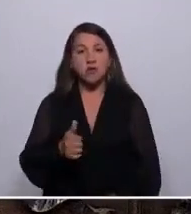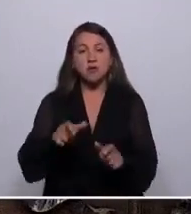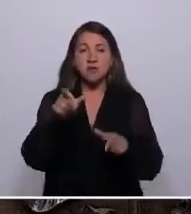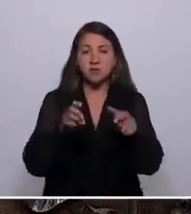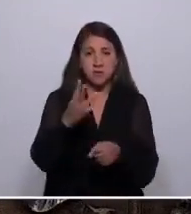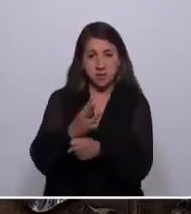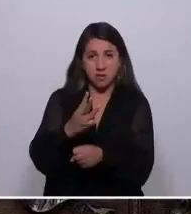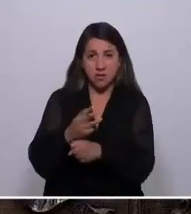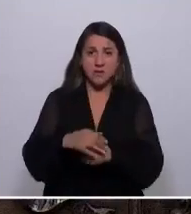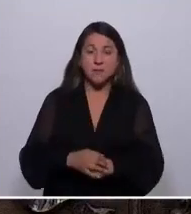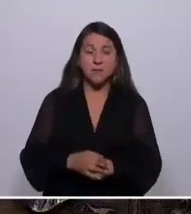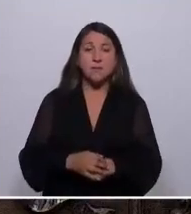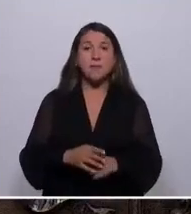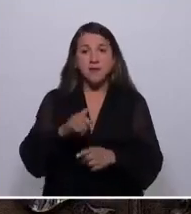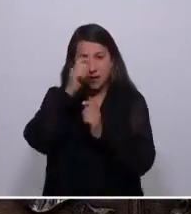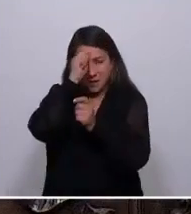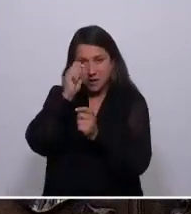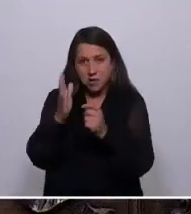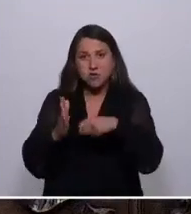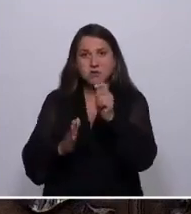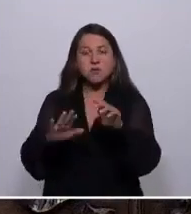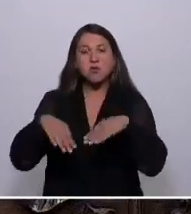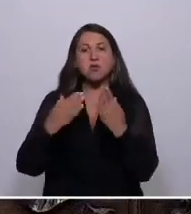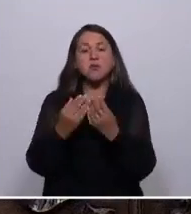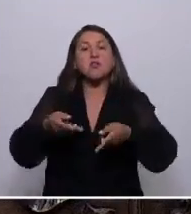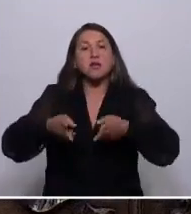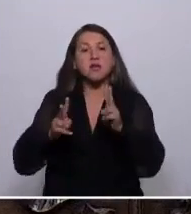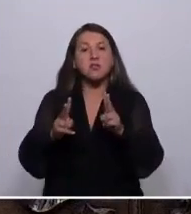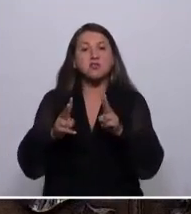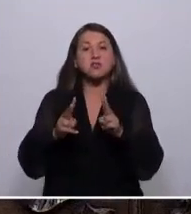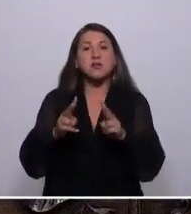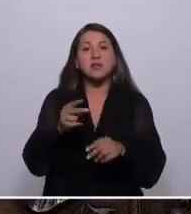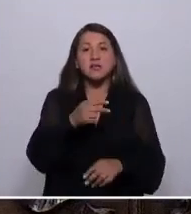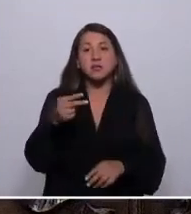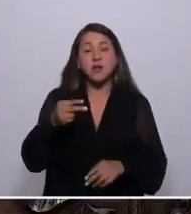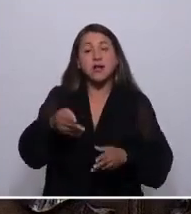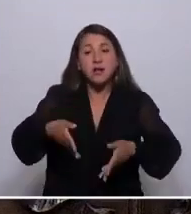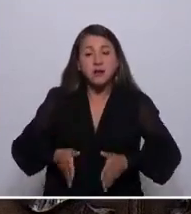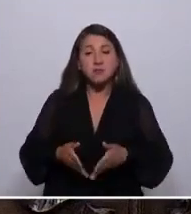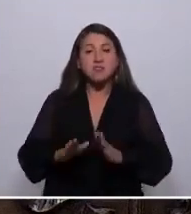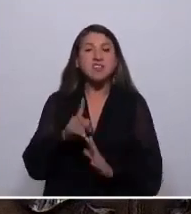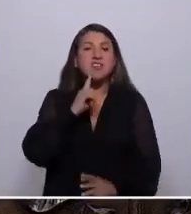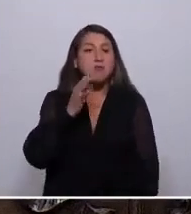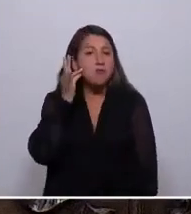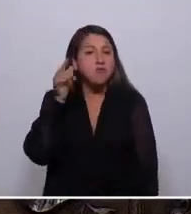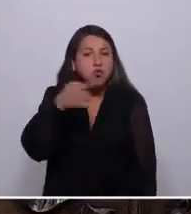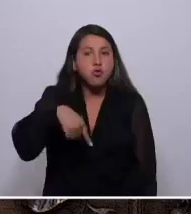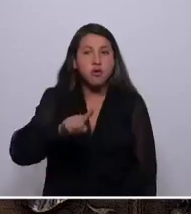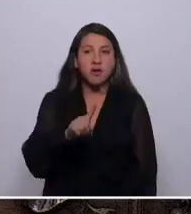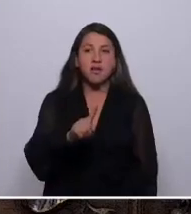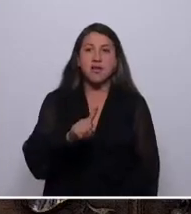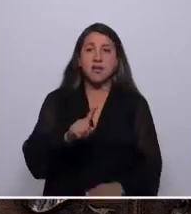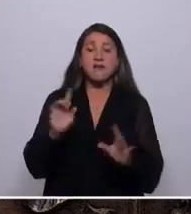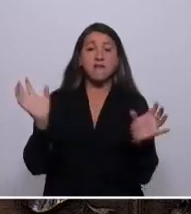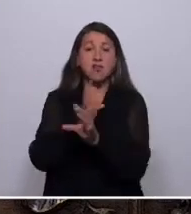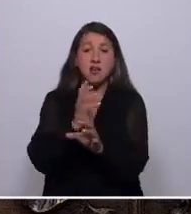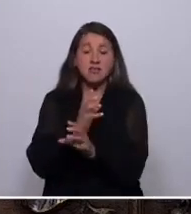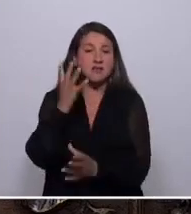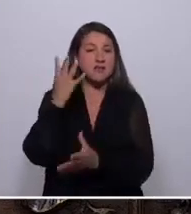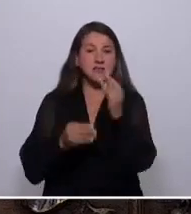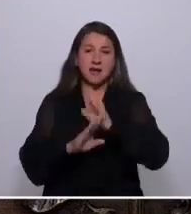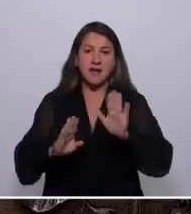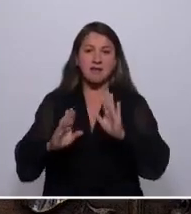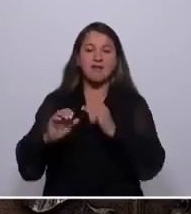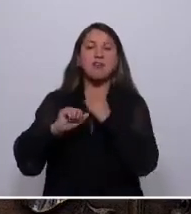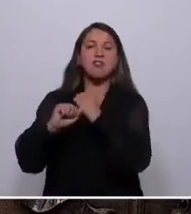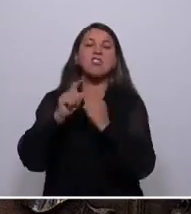mayores, por el reconocimiento pleno de los derechos sexuales y reproductivos de las mujeres y por erradicar toda forma de violencia en contra de